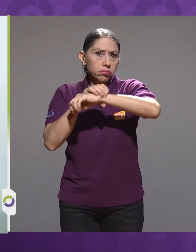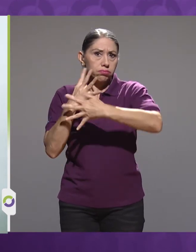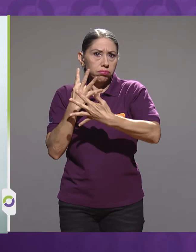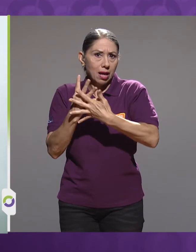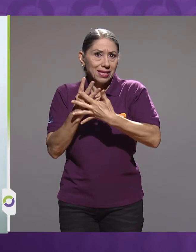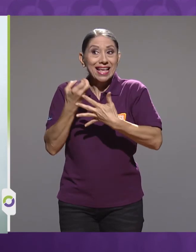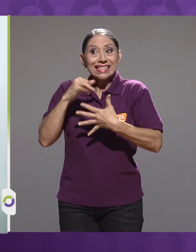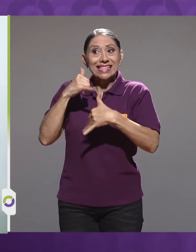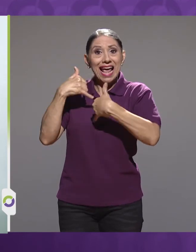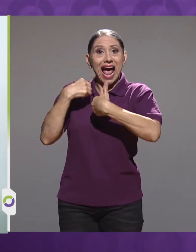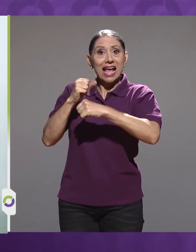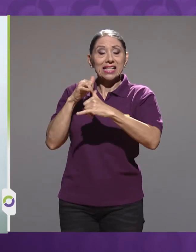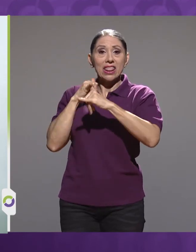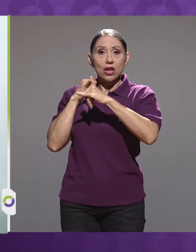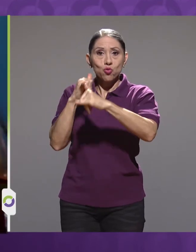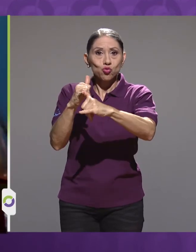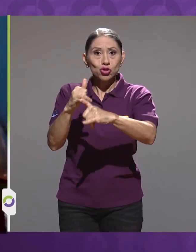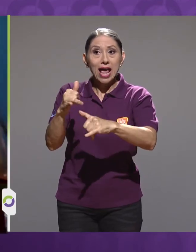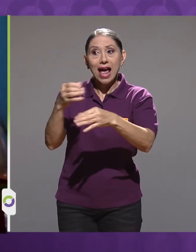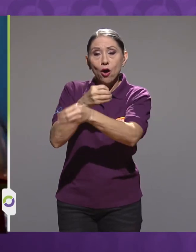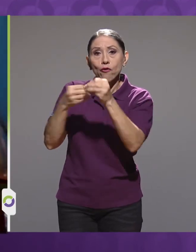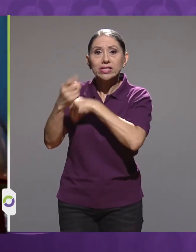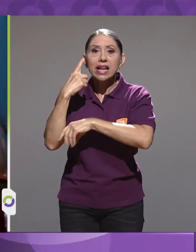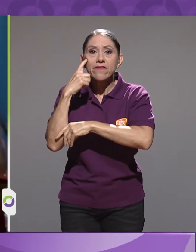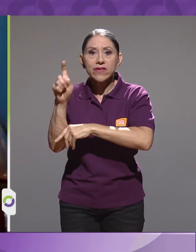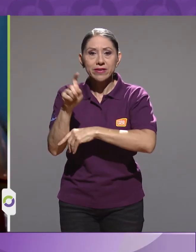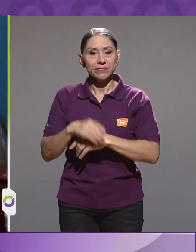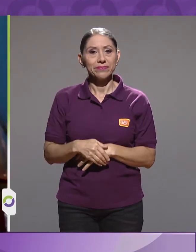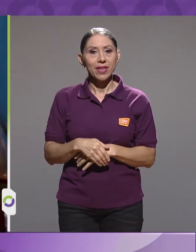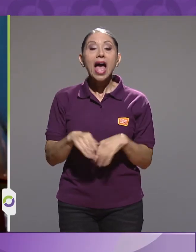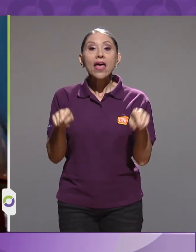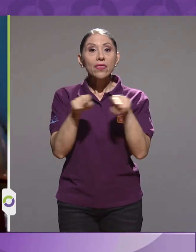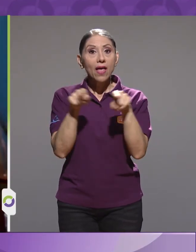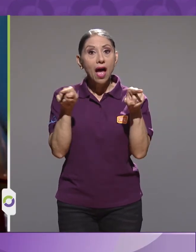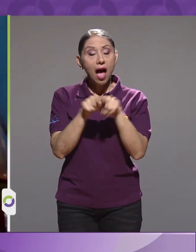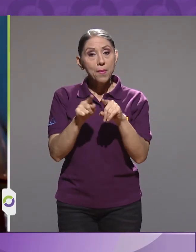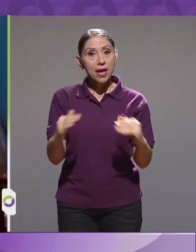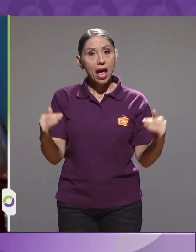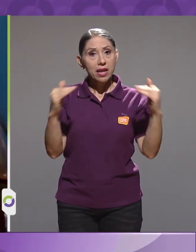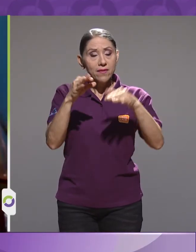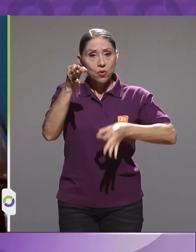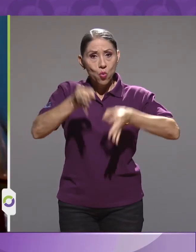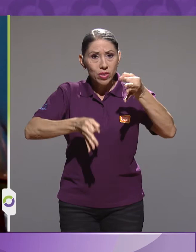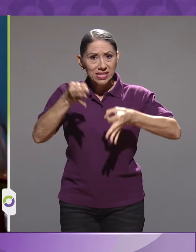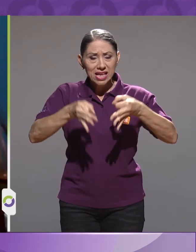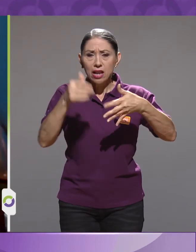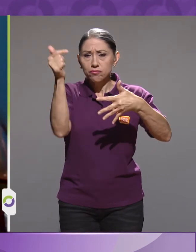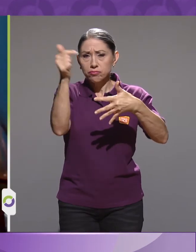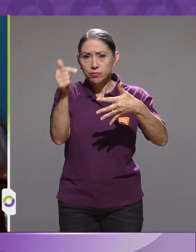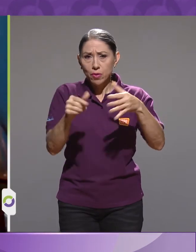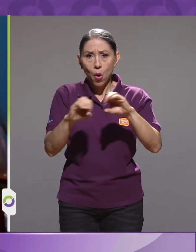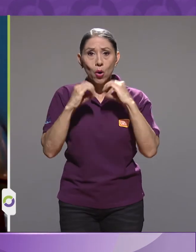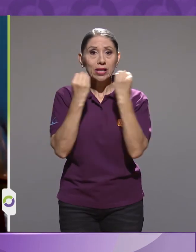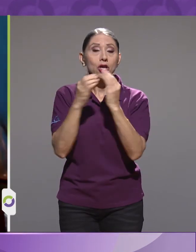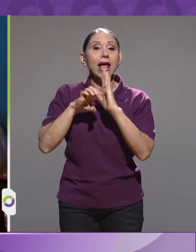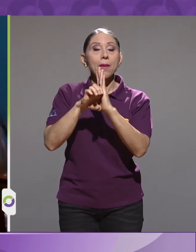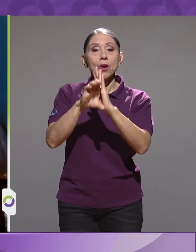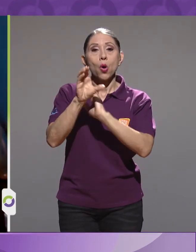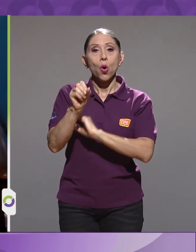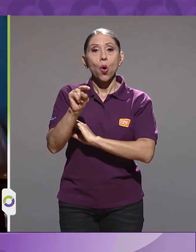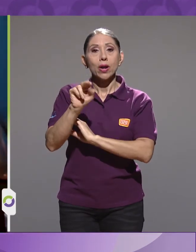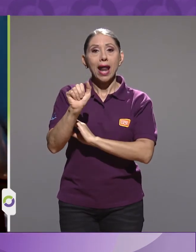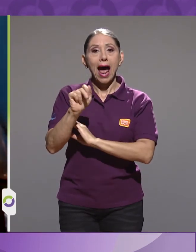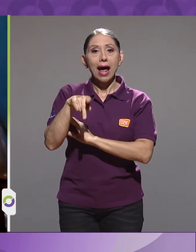a través de la denuncia en fiscalía. Y a nivel no judicial también encontramos una serie de organizaciones. Está